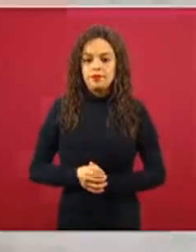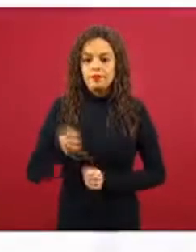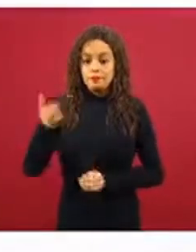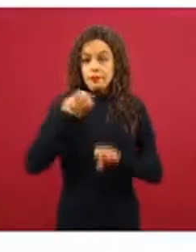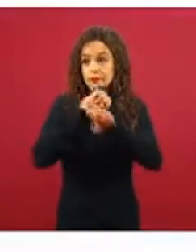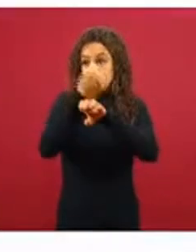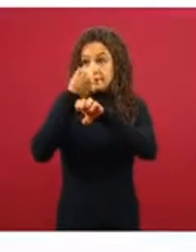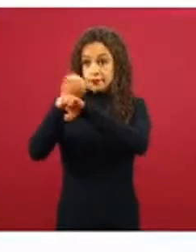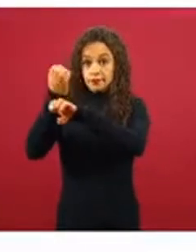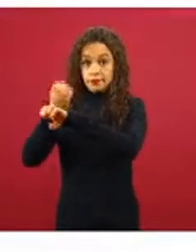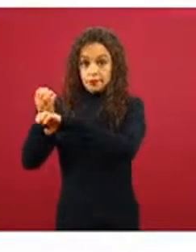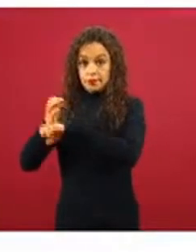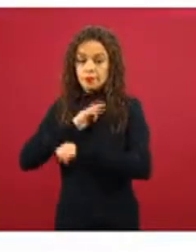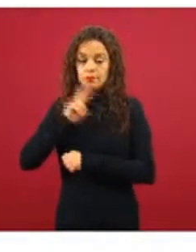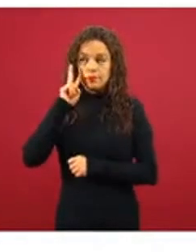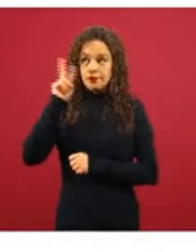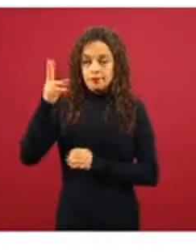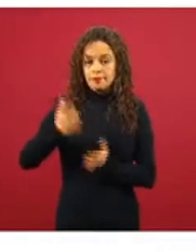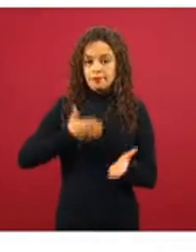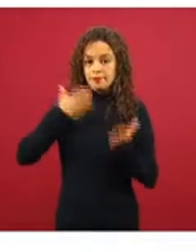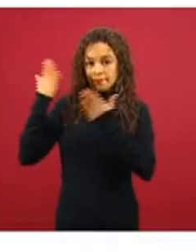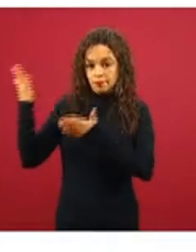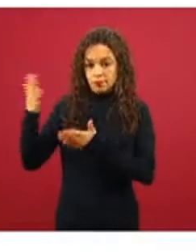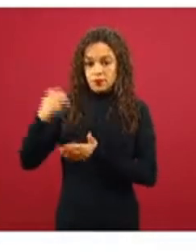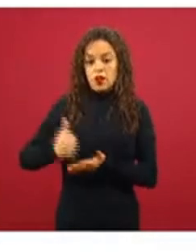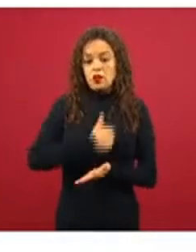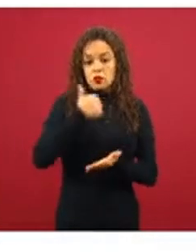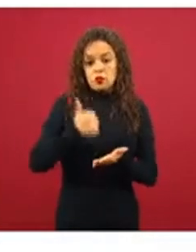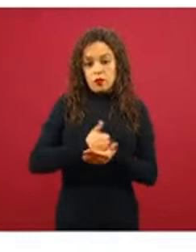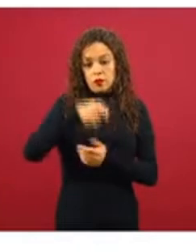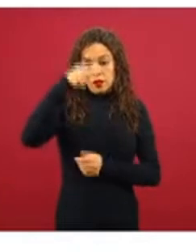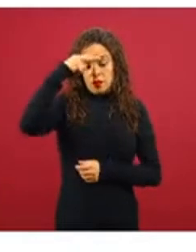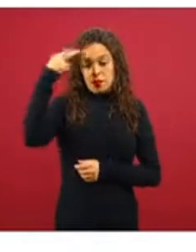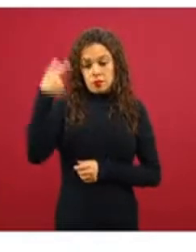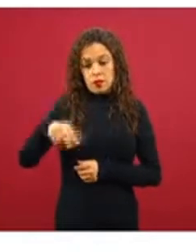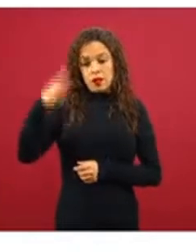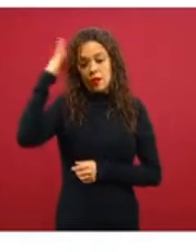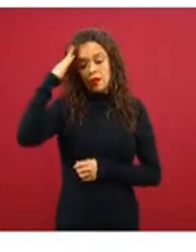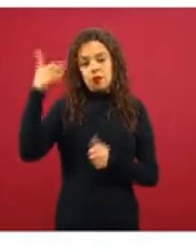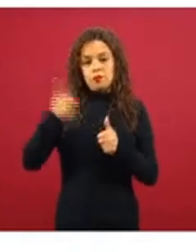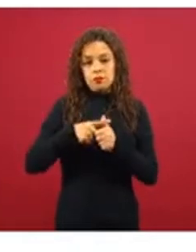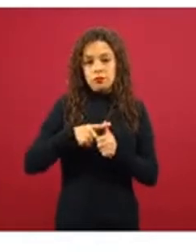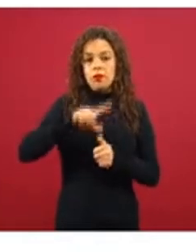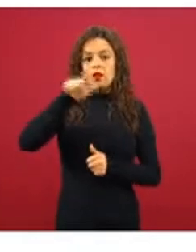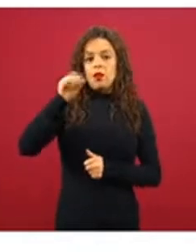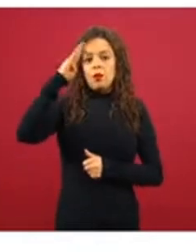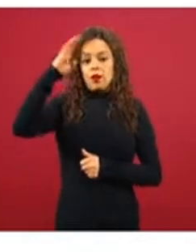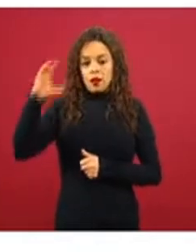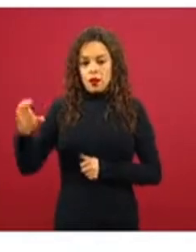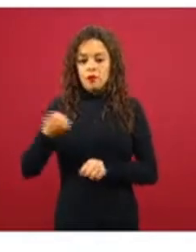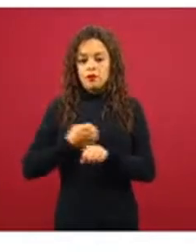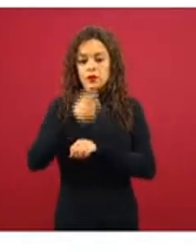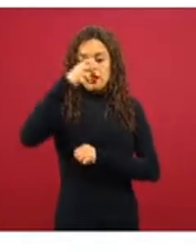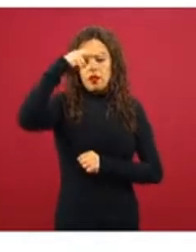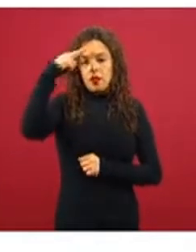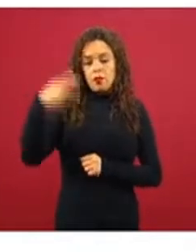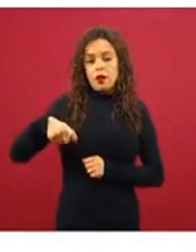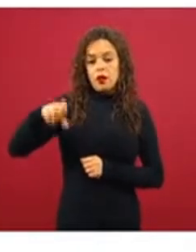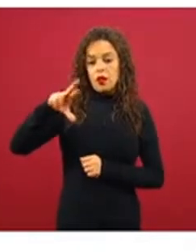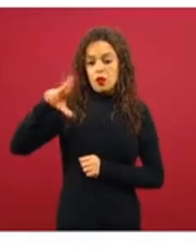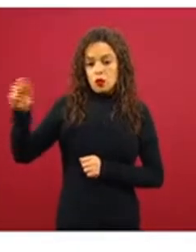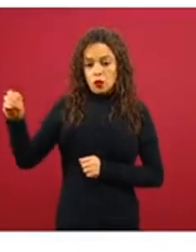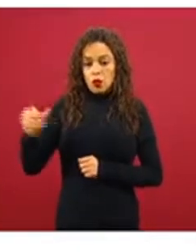federativa. Vemos que continúan Ciudad de México, Baja California, el Estado de México, Quintana Roo y ahora se